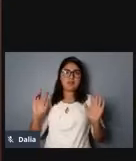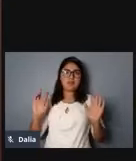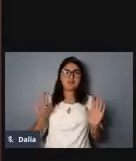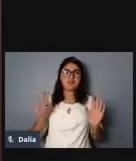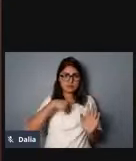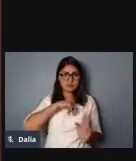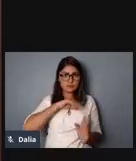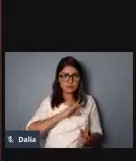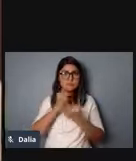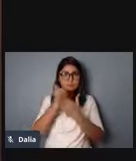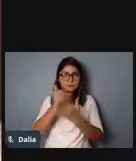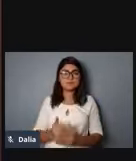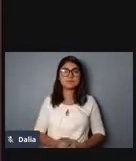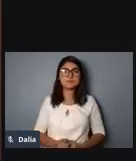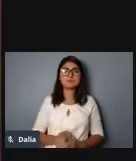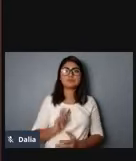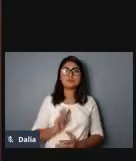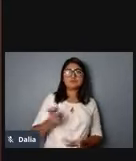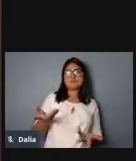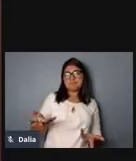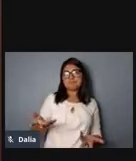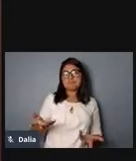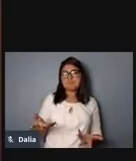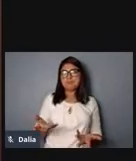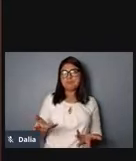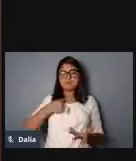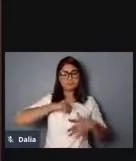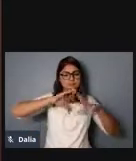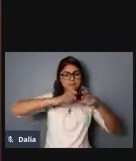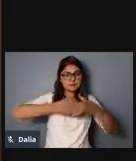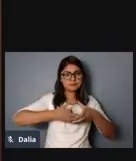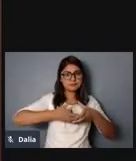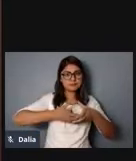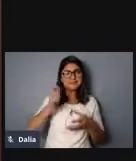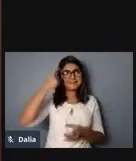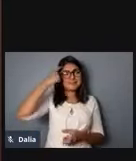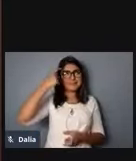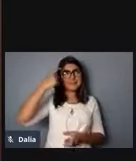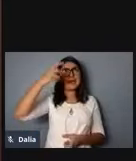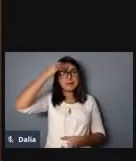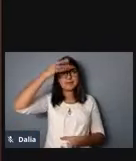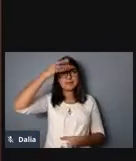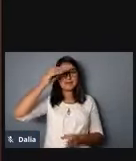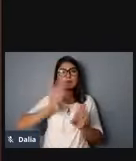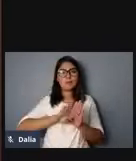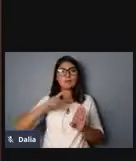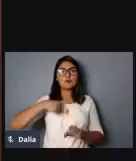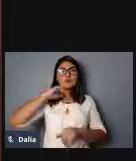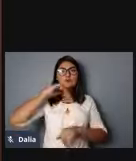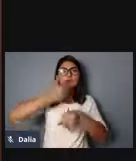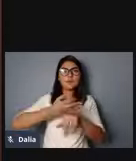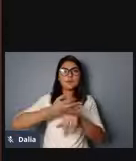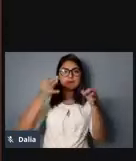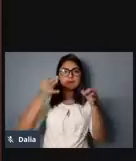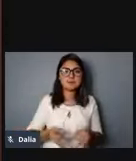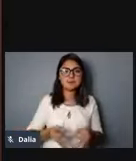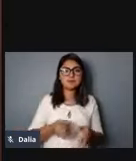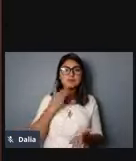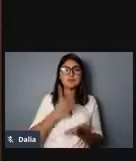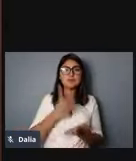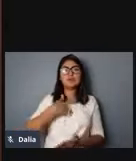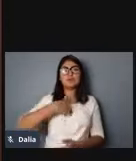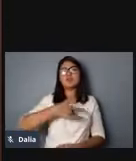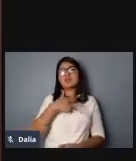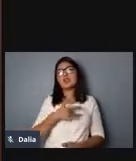estar incorporando en nuestra mente como responsabilidad y no solo ver el trabajo que es remunerado